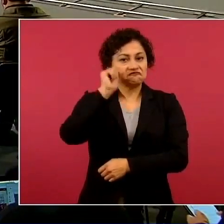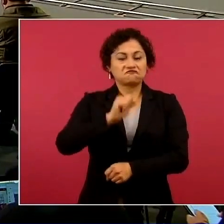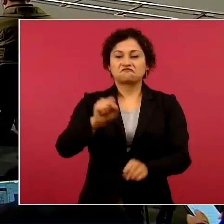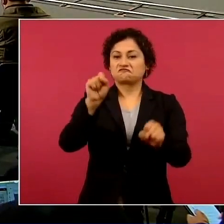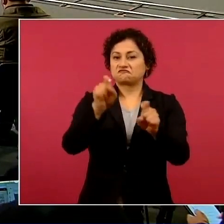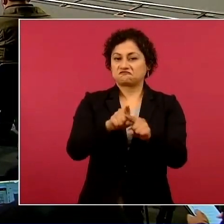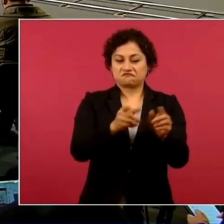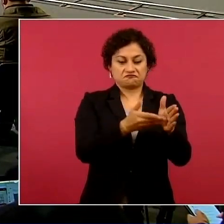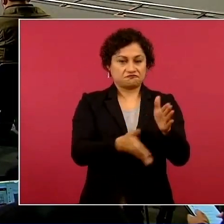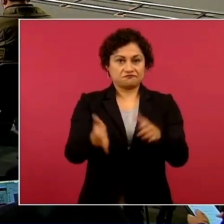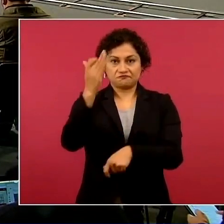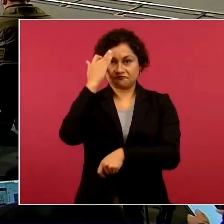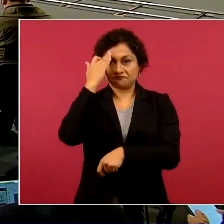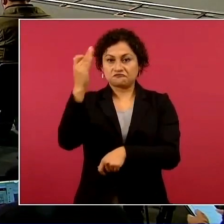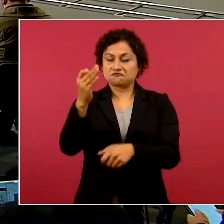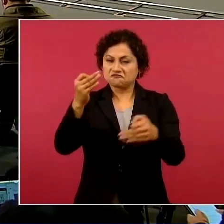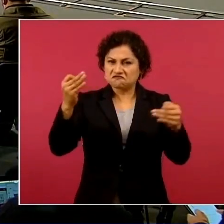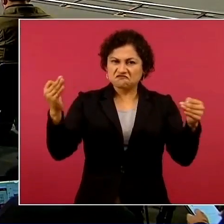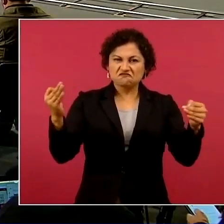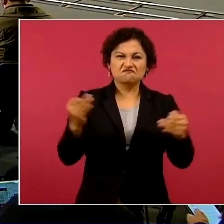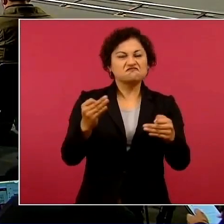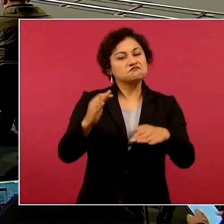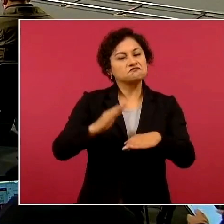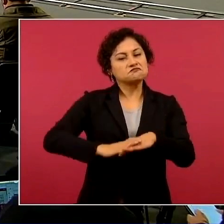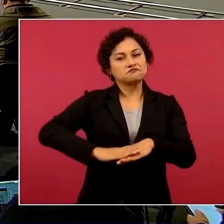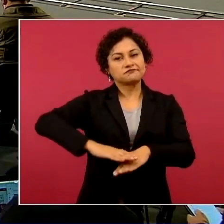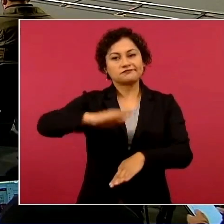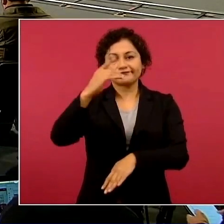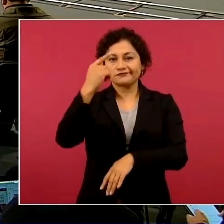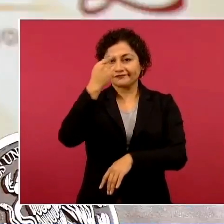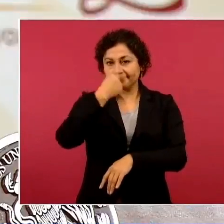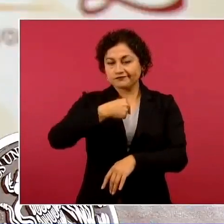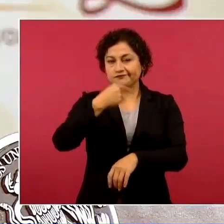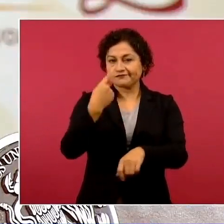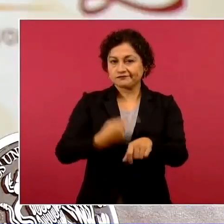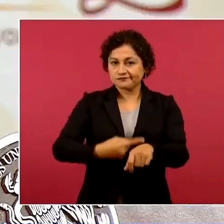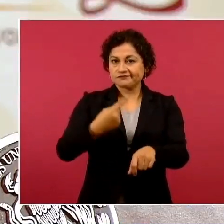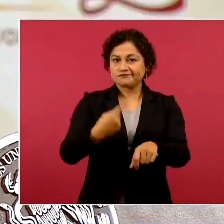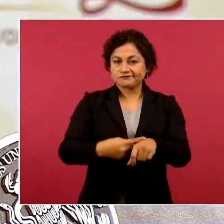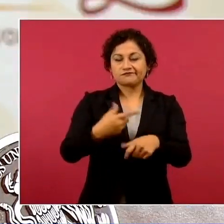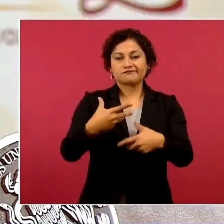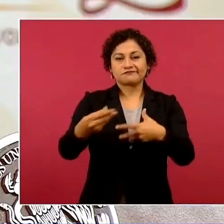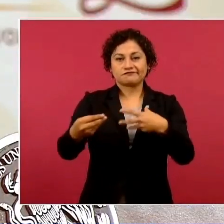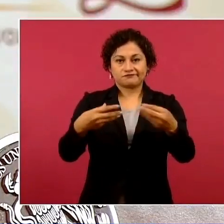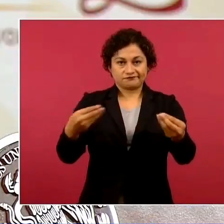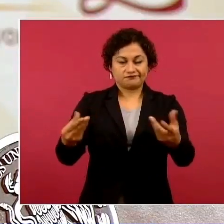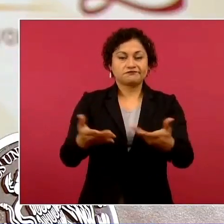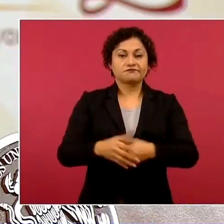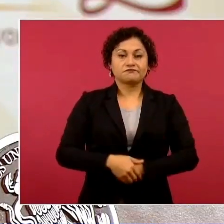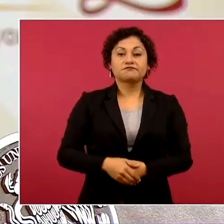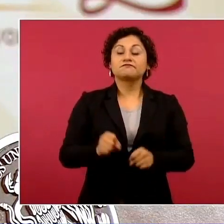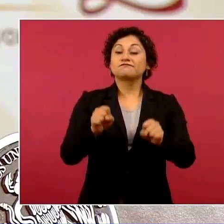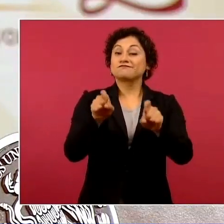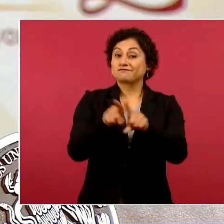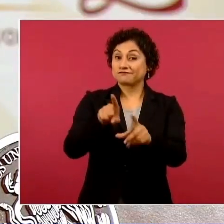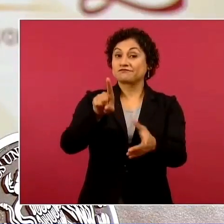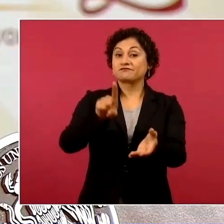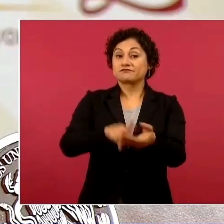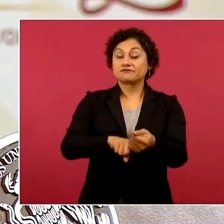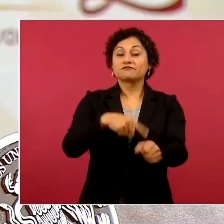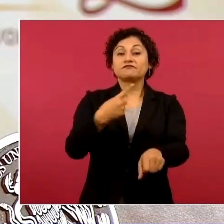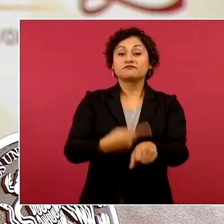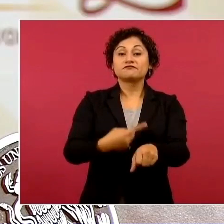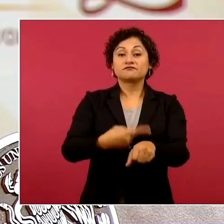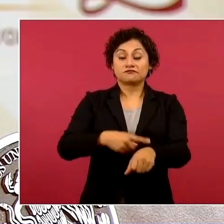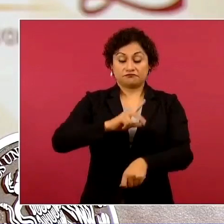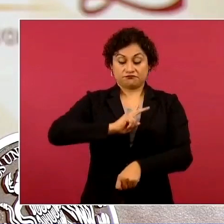incrementan. Esto ya lo hemos explicado también muchas veces. Las infecciones respiratorias causadas por virus tienen una mayor